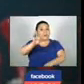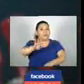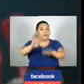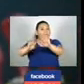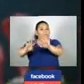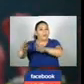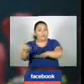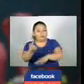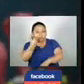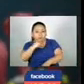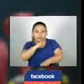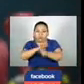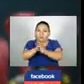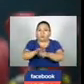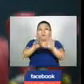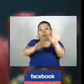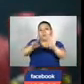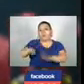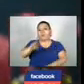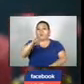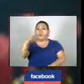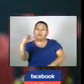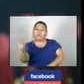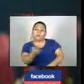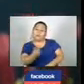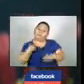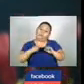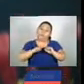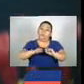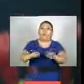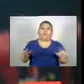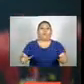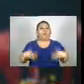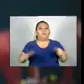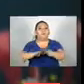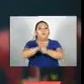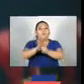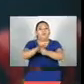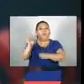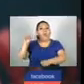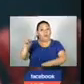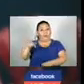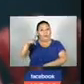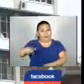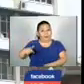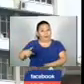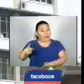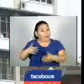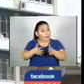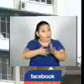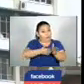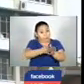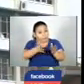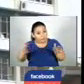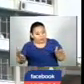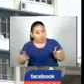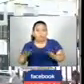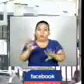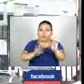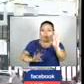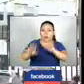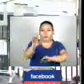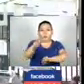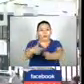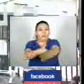275.499 casos y 7.200 fallecidos debido a la pandemia de COVID-19 en lo que va de la pandemia. Además, algunos